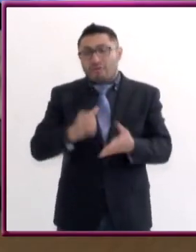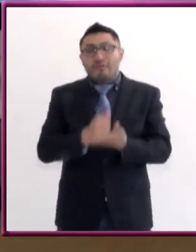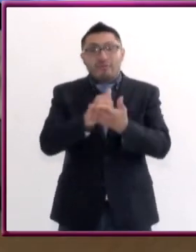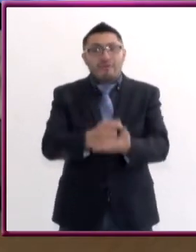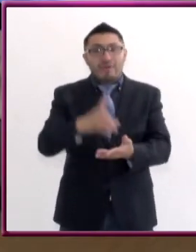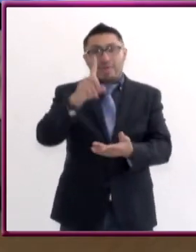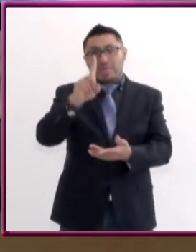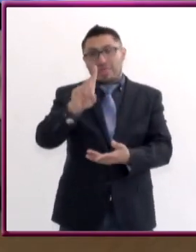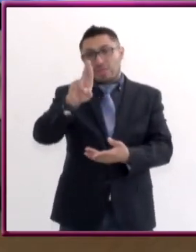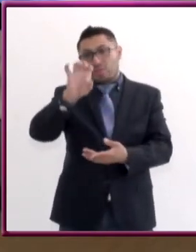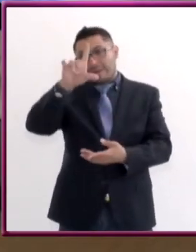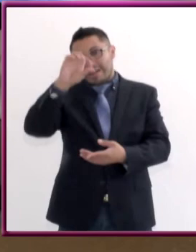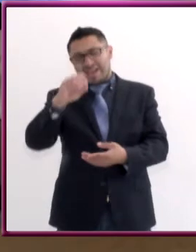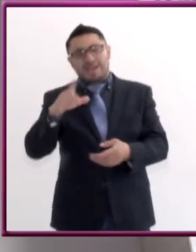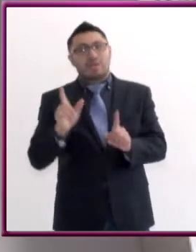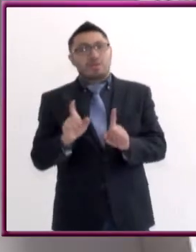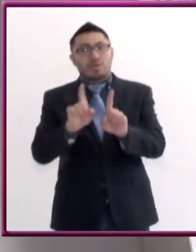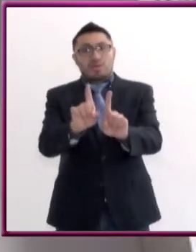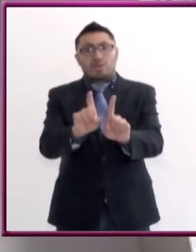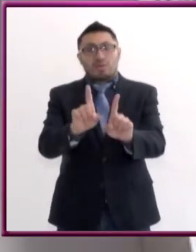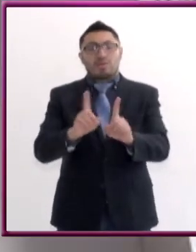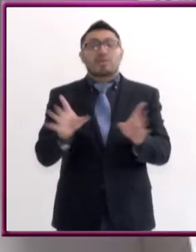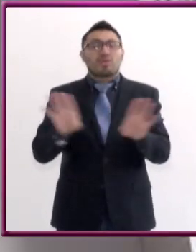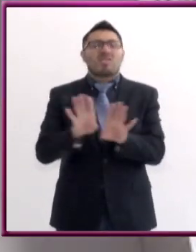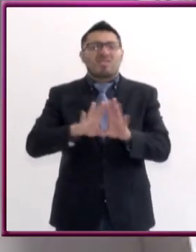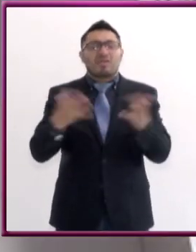acompañarlos en un duelo como ese?